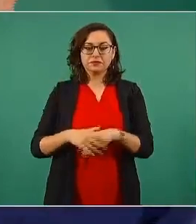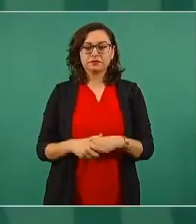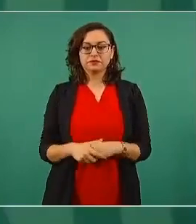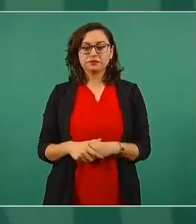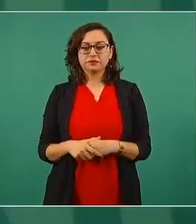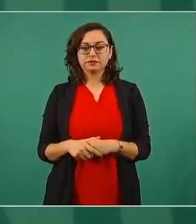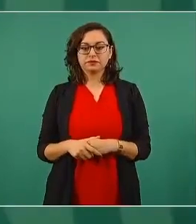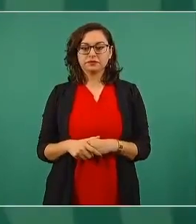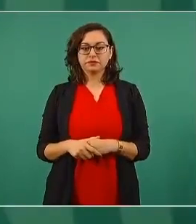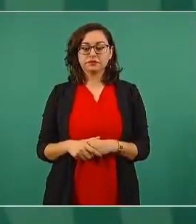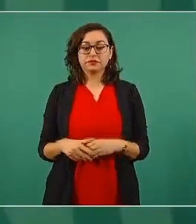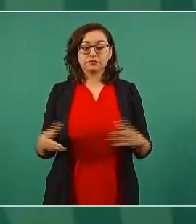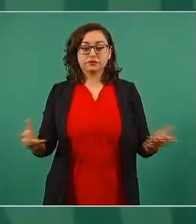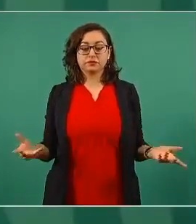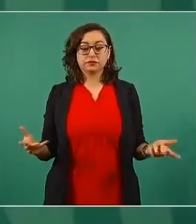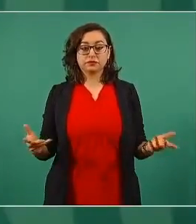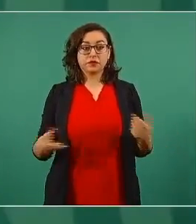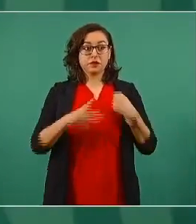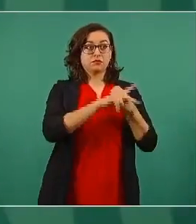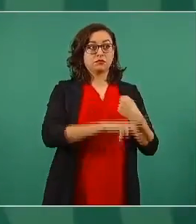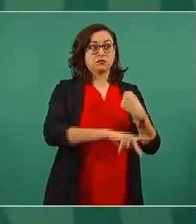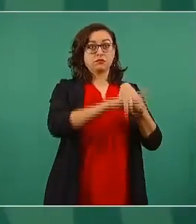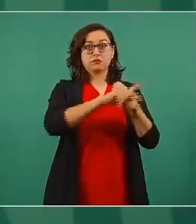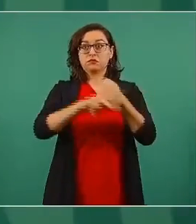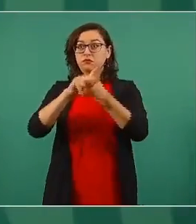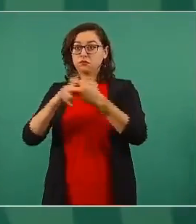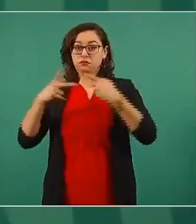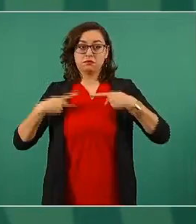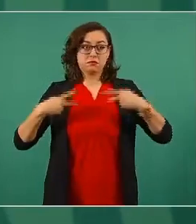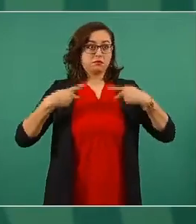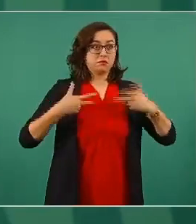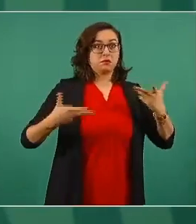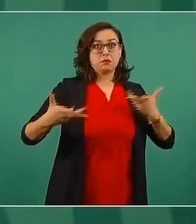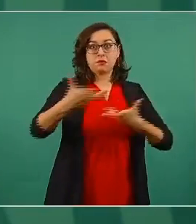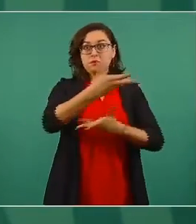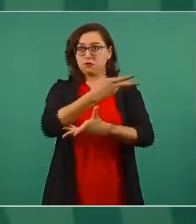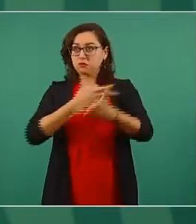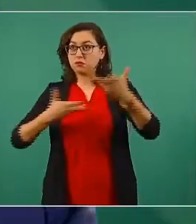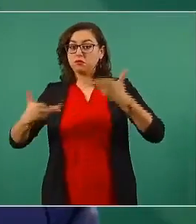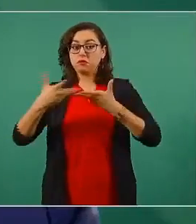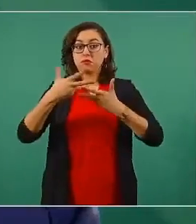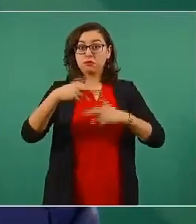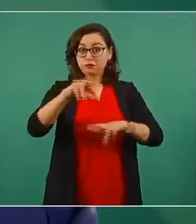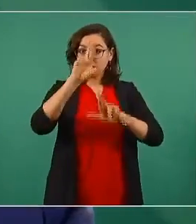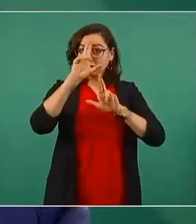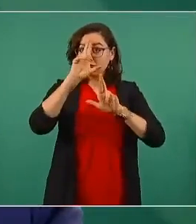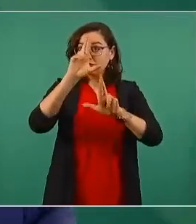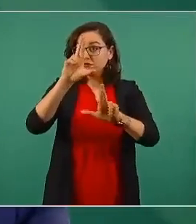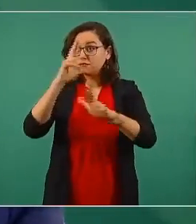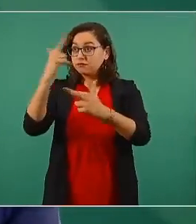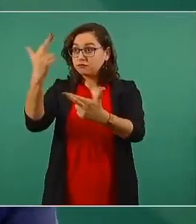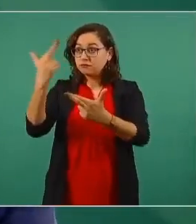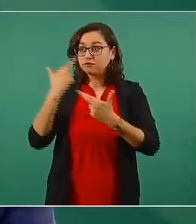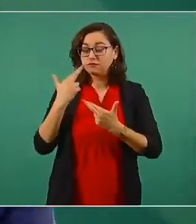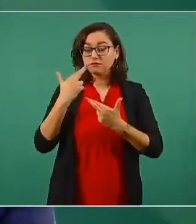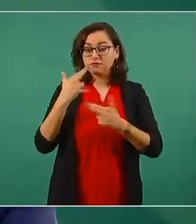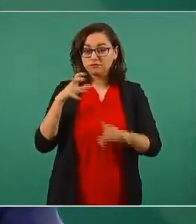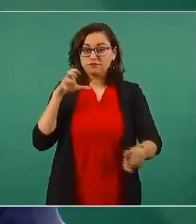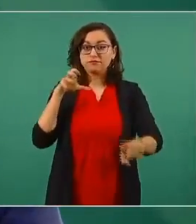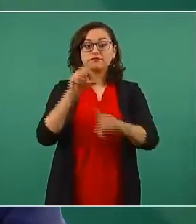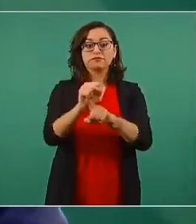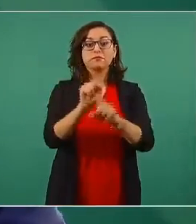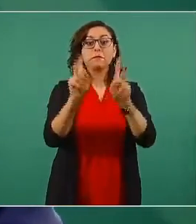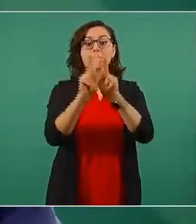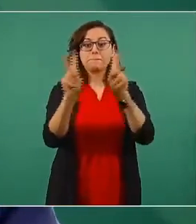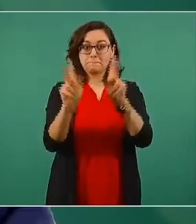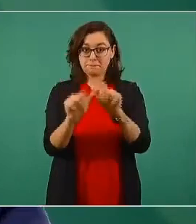entre los individuos como entre las naciones el respeto al derecho ajeno es la paz. Y se